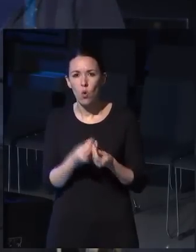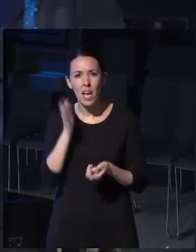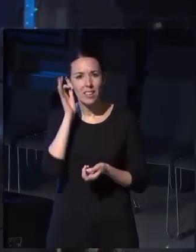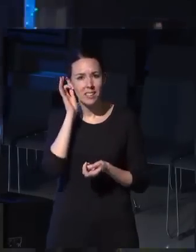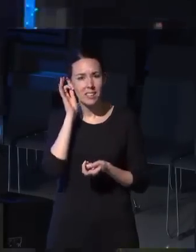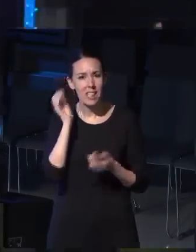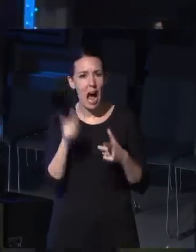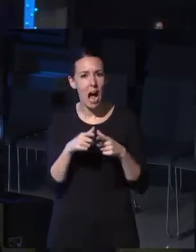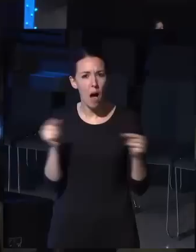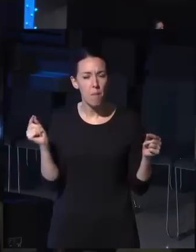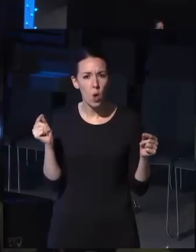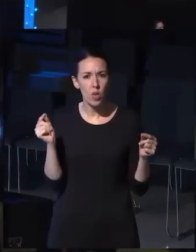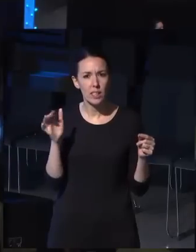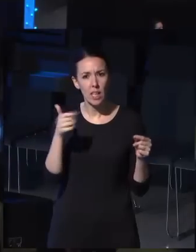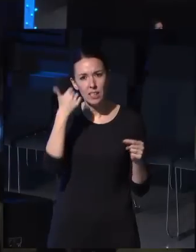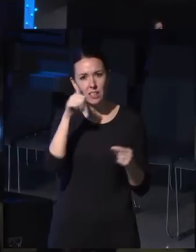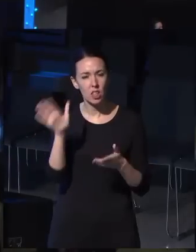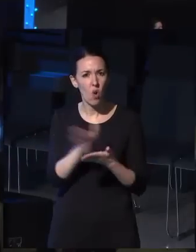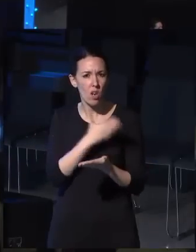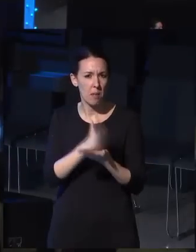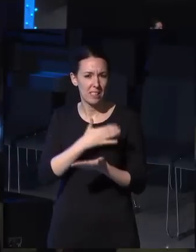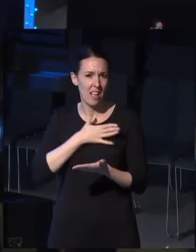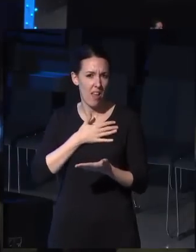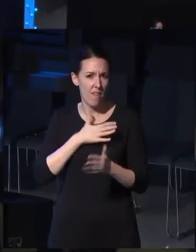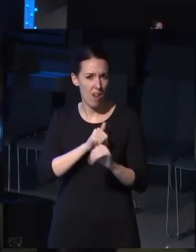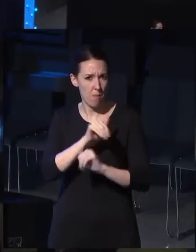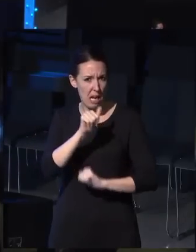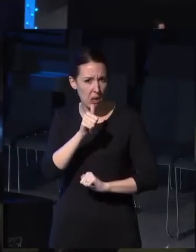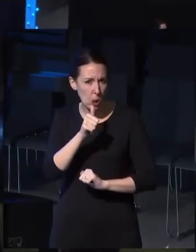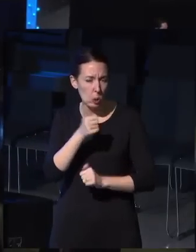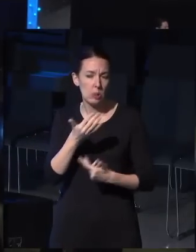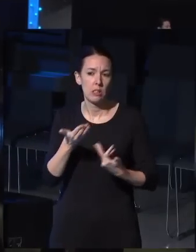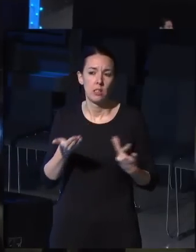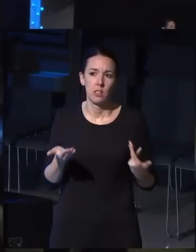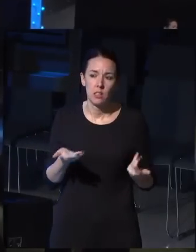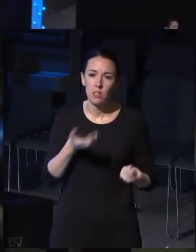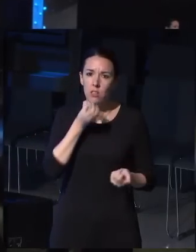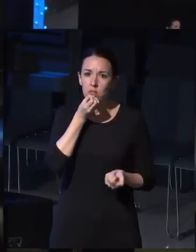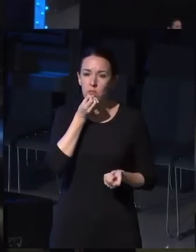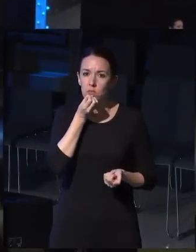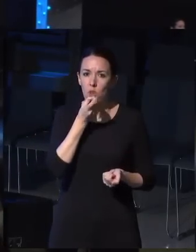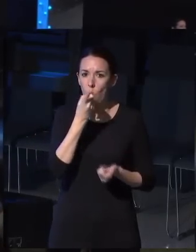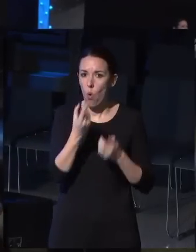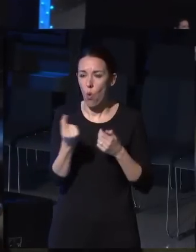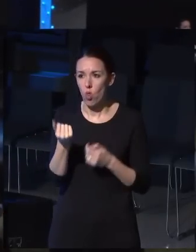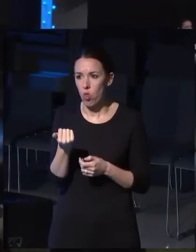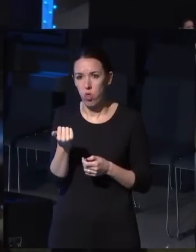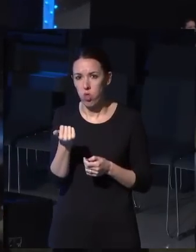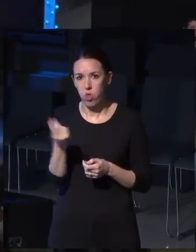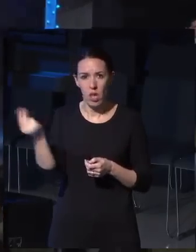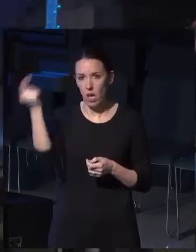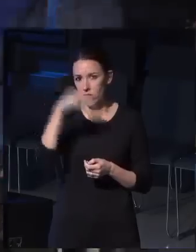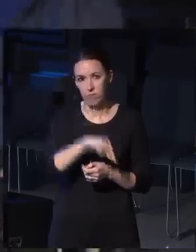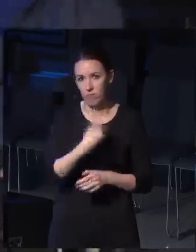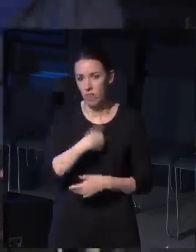una chica japonesa y un chico que tenía una revista como de flamenco. Y bueno, fueron un día y hicimos mediodía y se